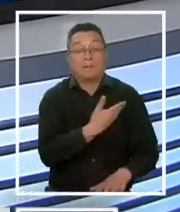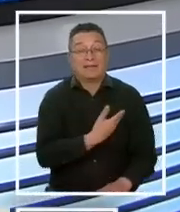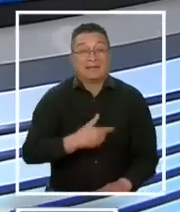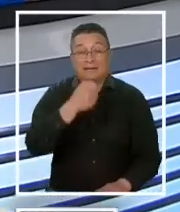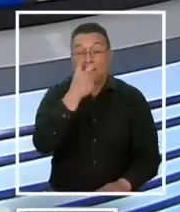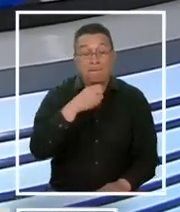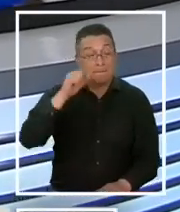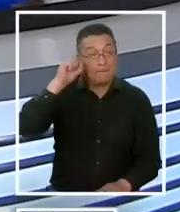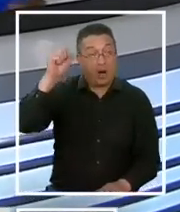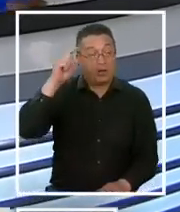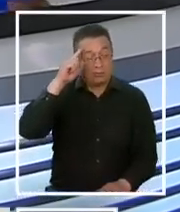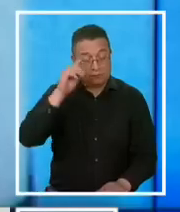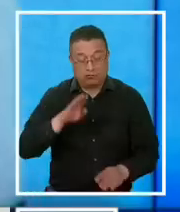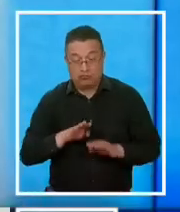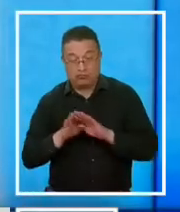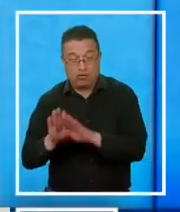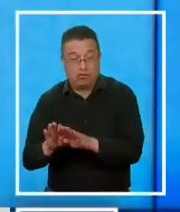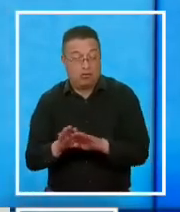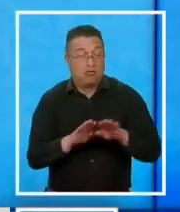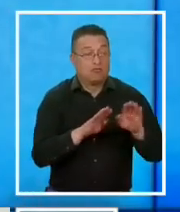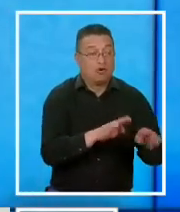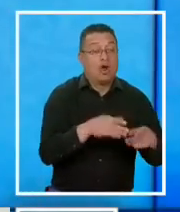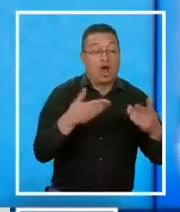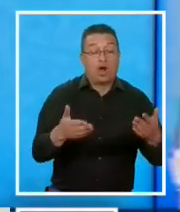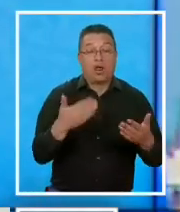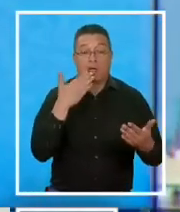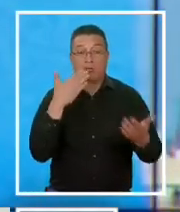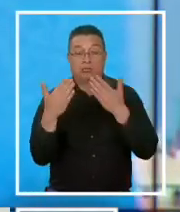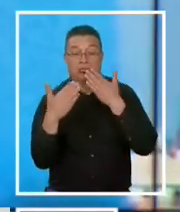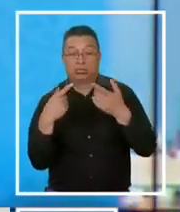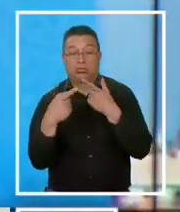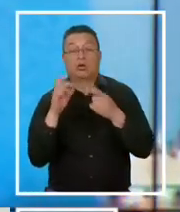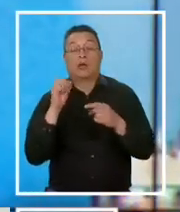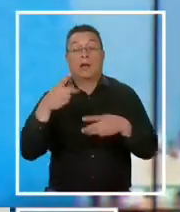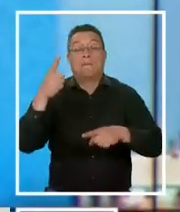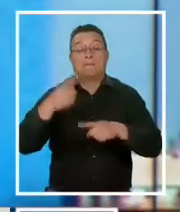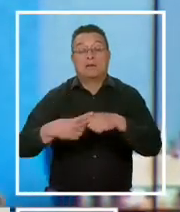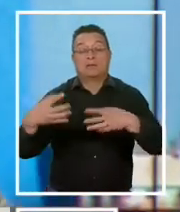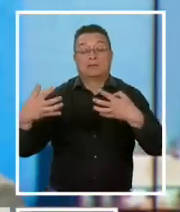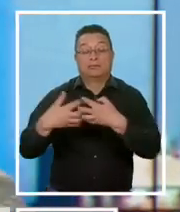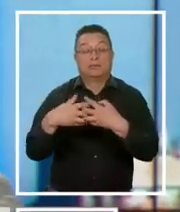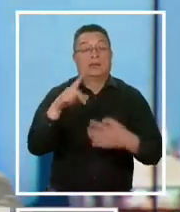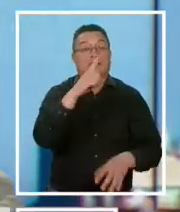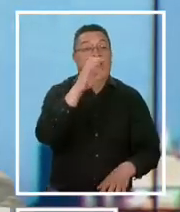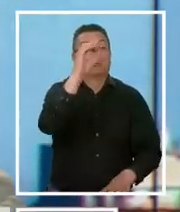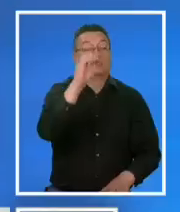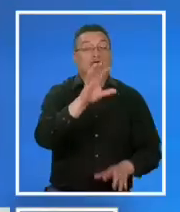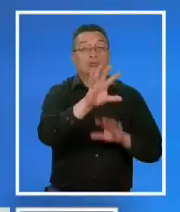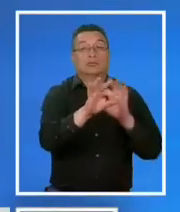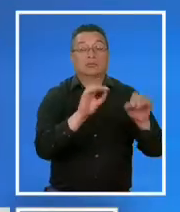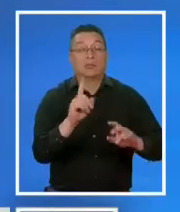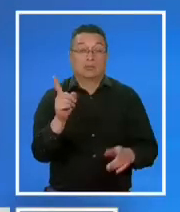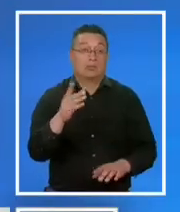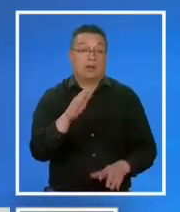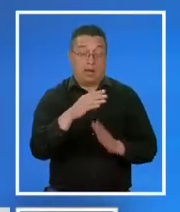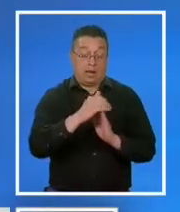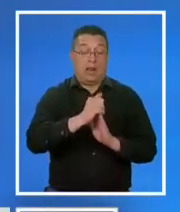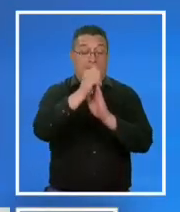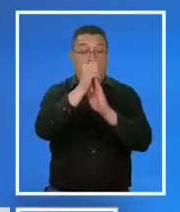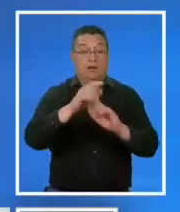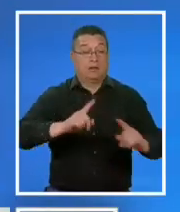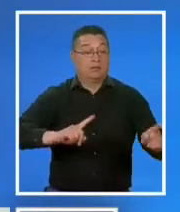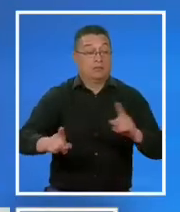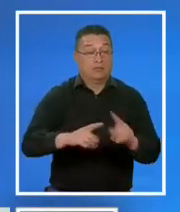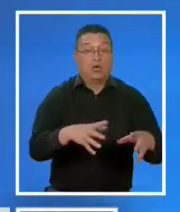se juegue por una de las dos opciones que hoy día están en discusión en ciento elegida bueno el presidente líder de las